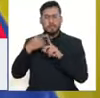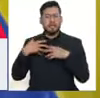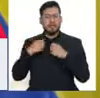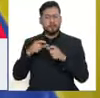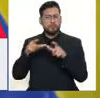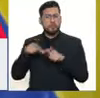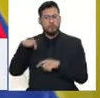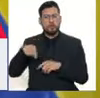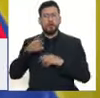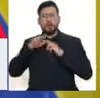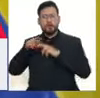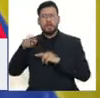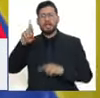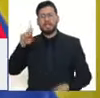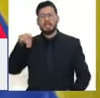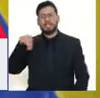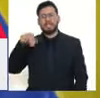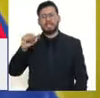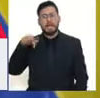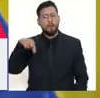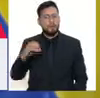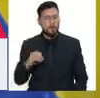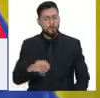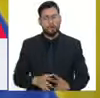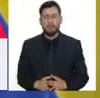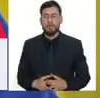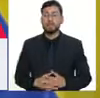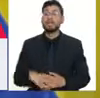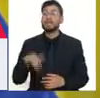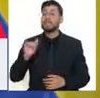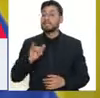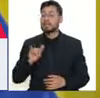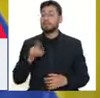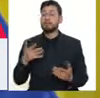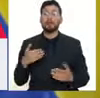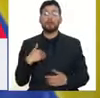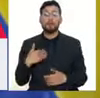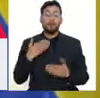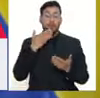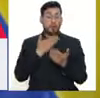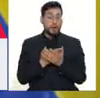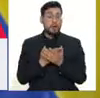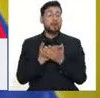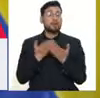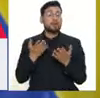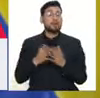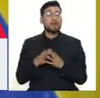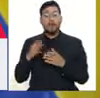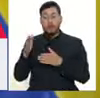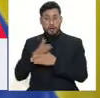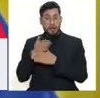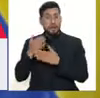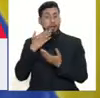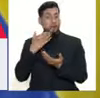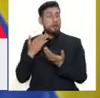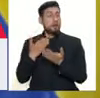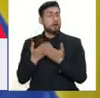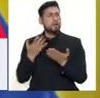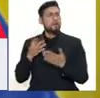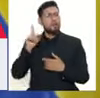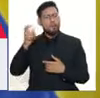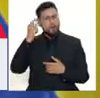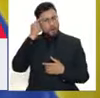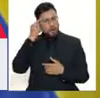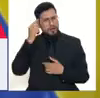la cuenca del río Napo. También hemos ratificado nuestra voluntad binacional para promover